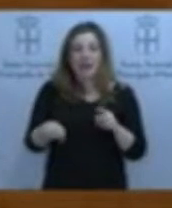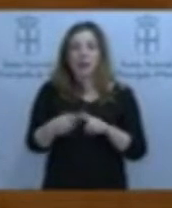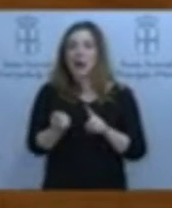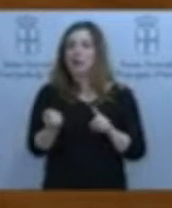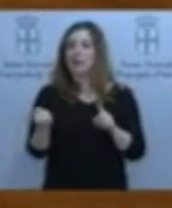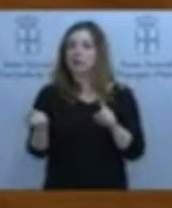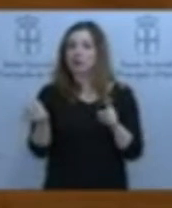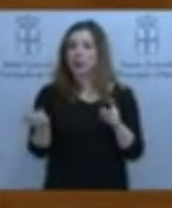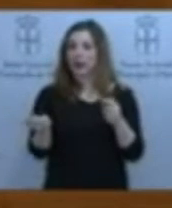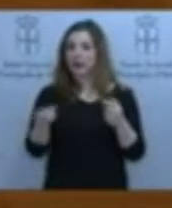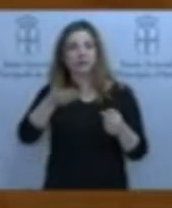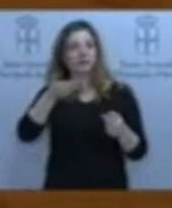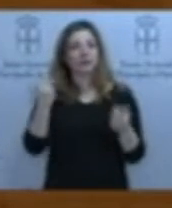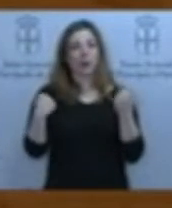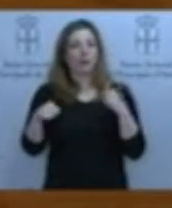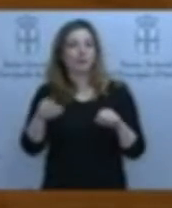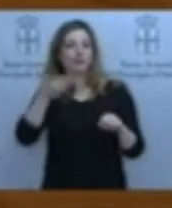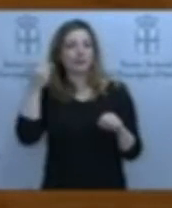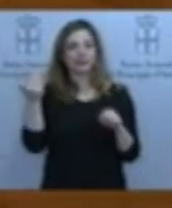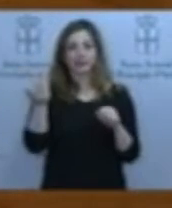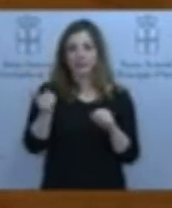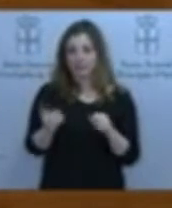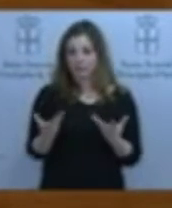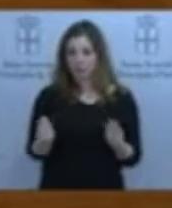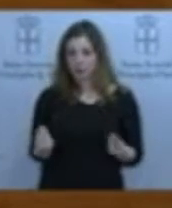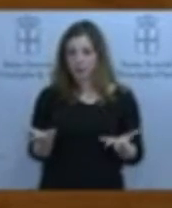Y no precisamente creemos que sea de Podemos.